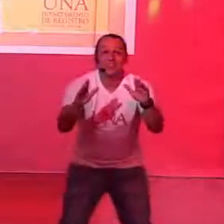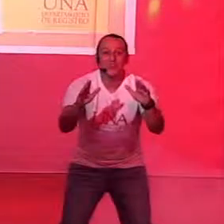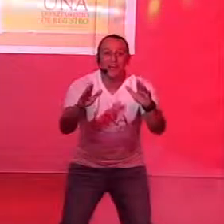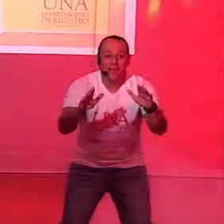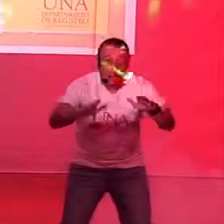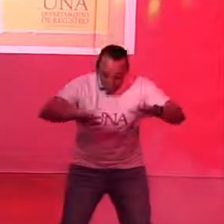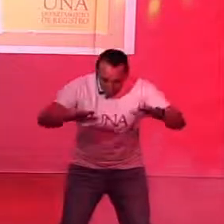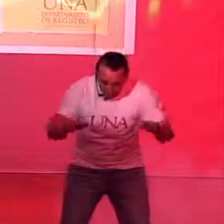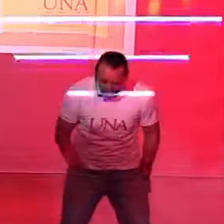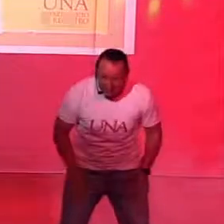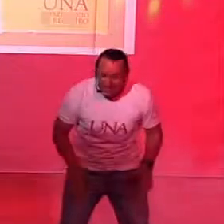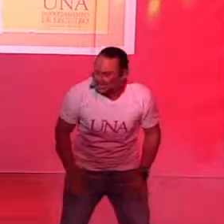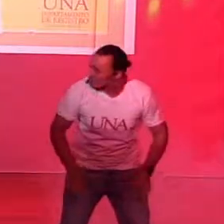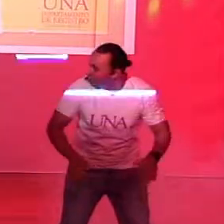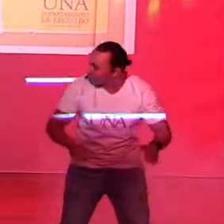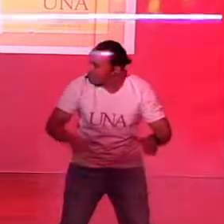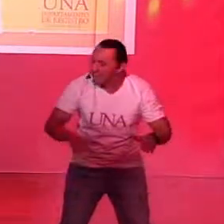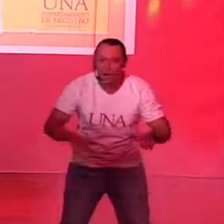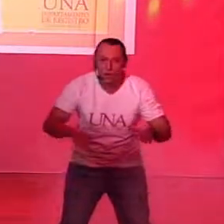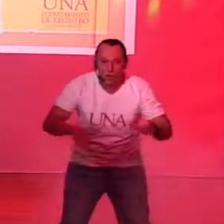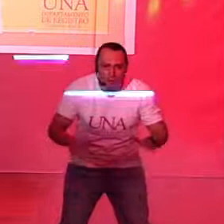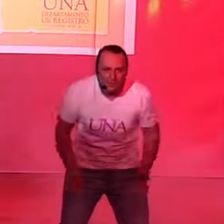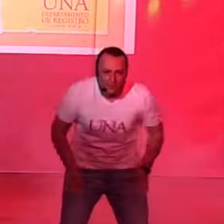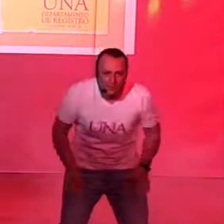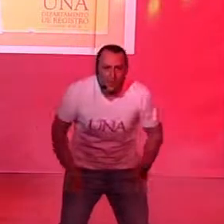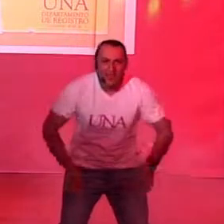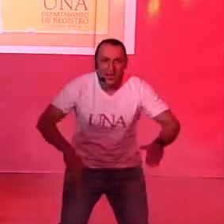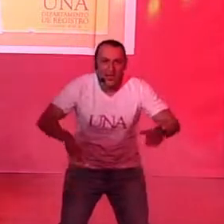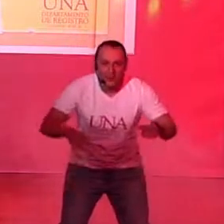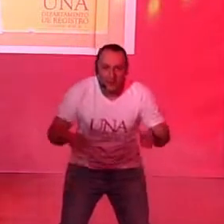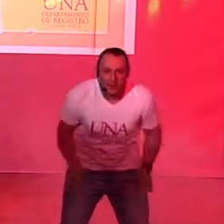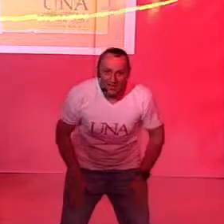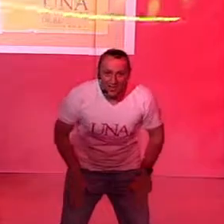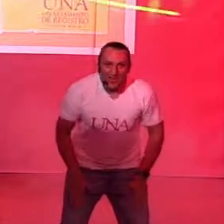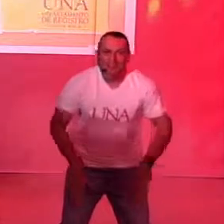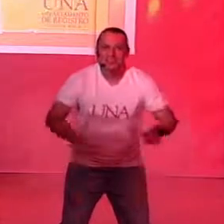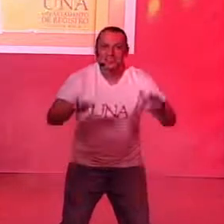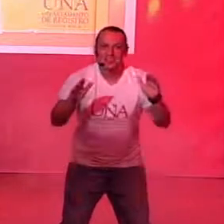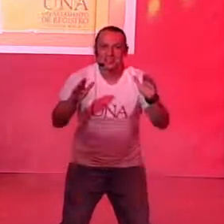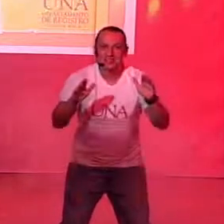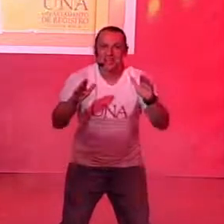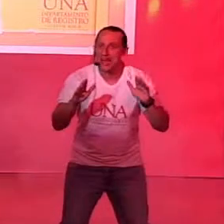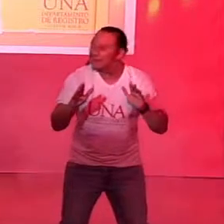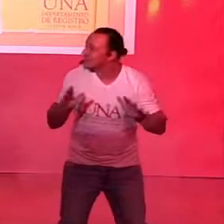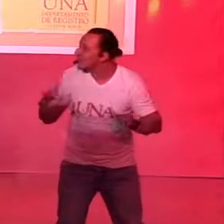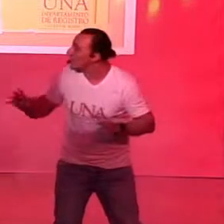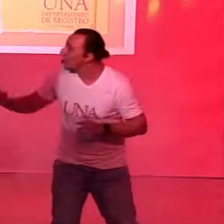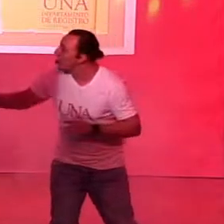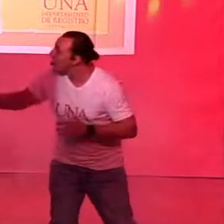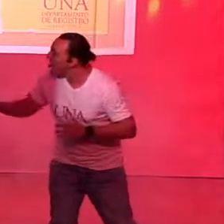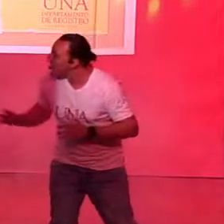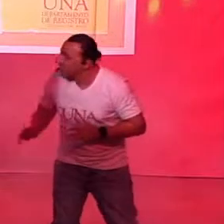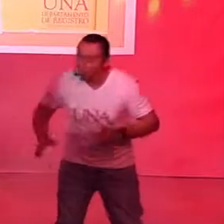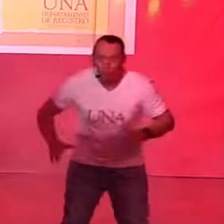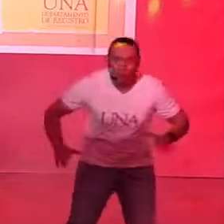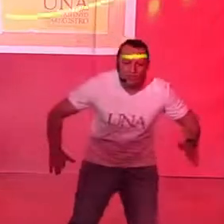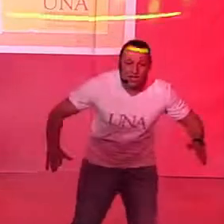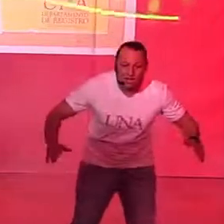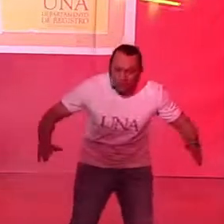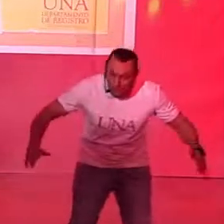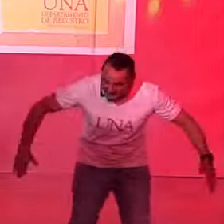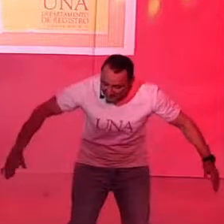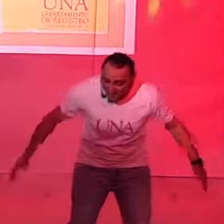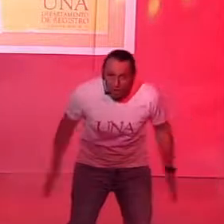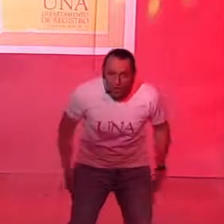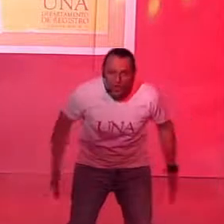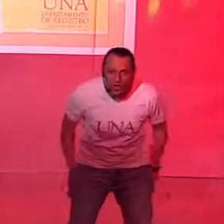Cada vez que yo diga carro, dos veces aquí en las piernas. Carro. Carro. Excelente. Cada vez que yo diga tren, nos vamos a